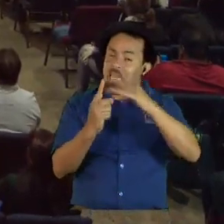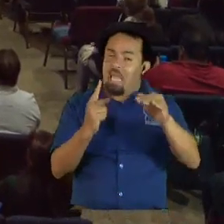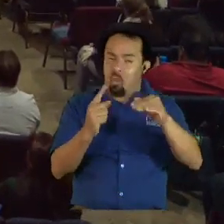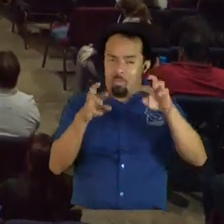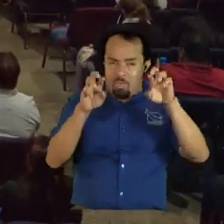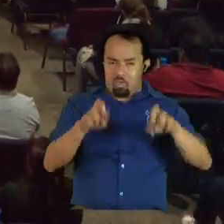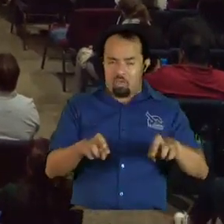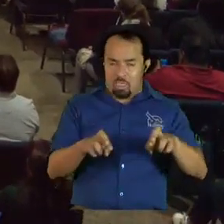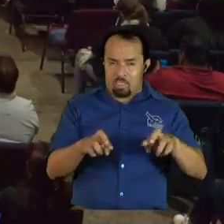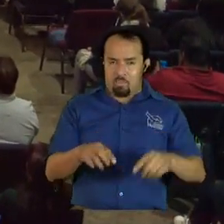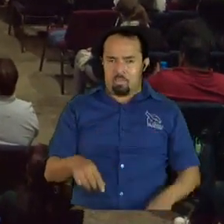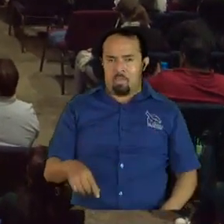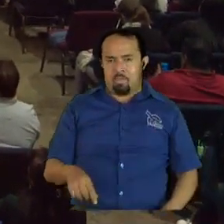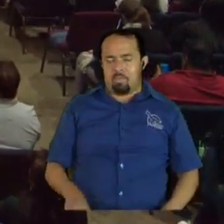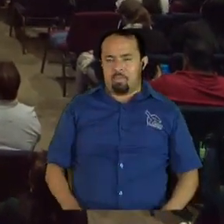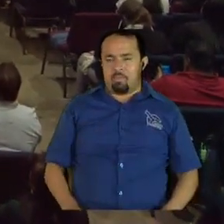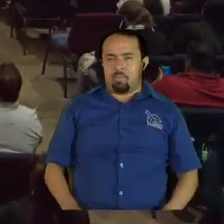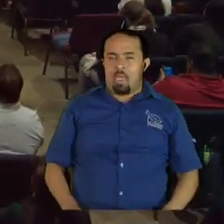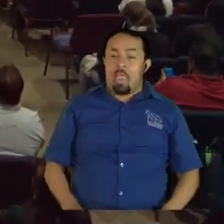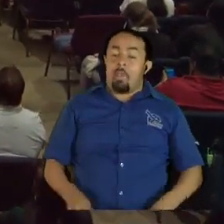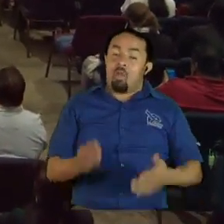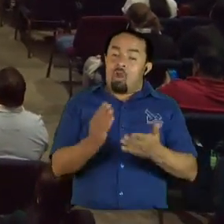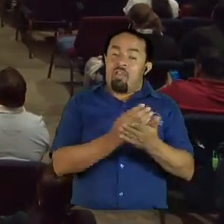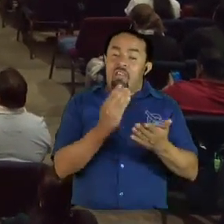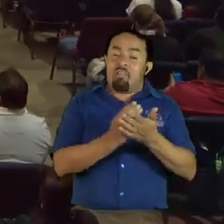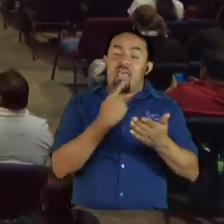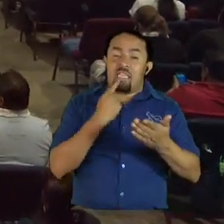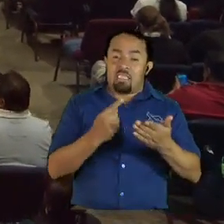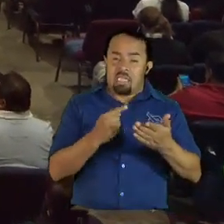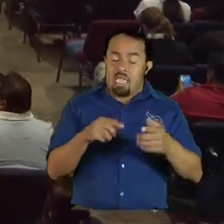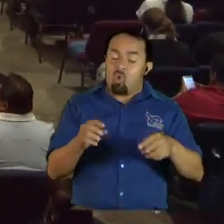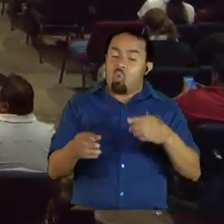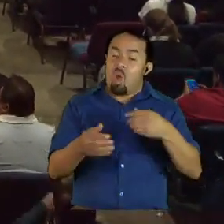cualquiera que aborrece a su hermano es un homicida.